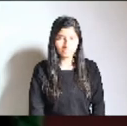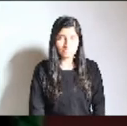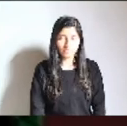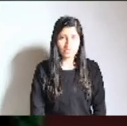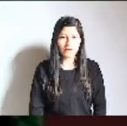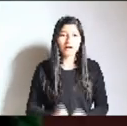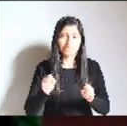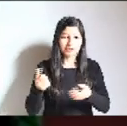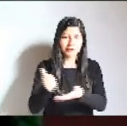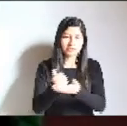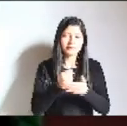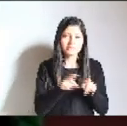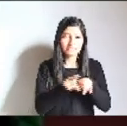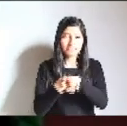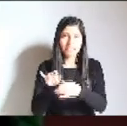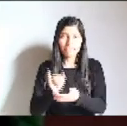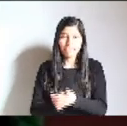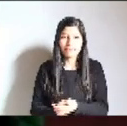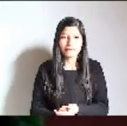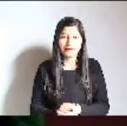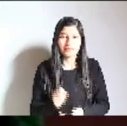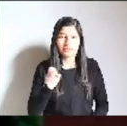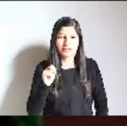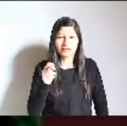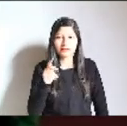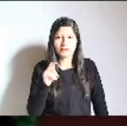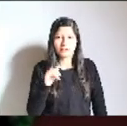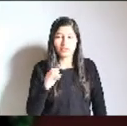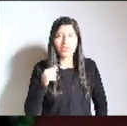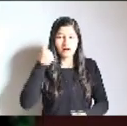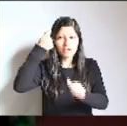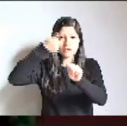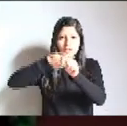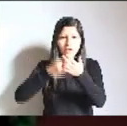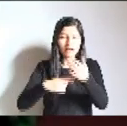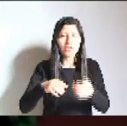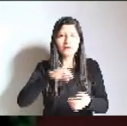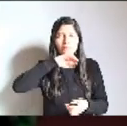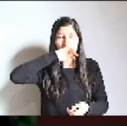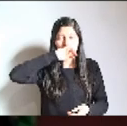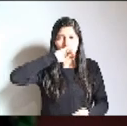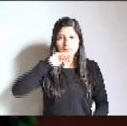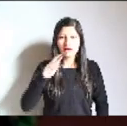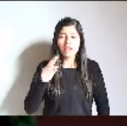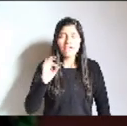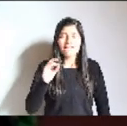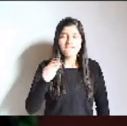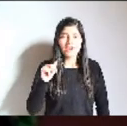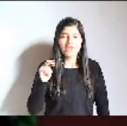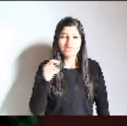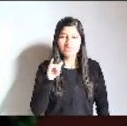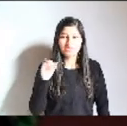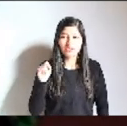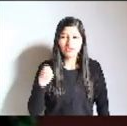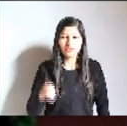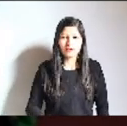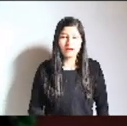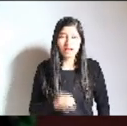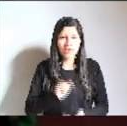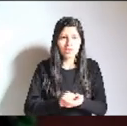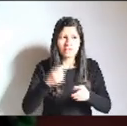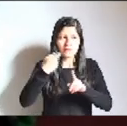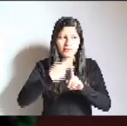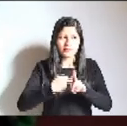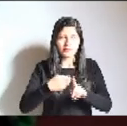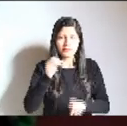Puede ayudarnos también en este sentido recordar lo que el Papa Francisco nos pide que vivamos todos en este mes